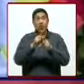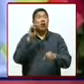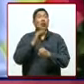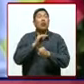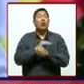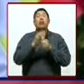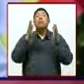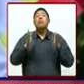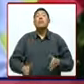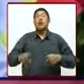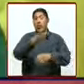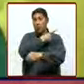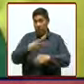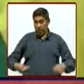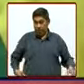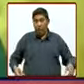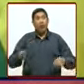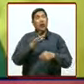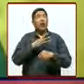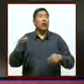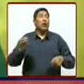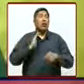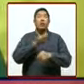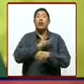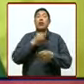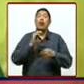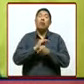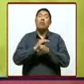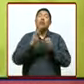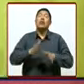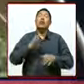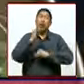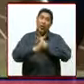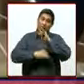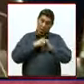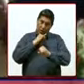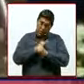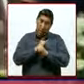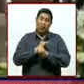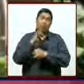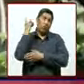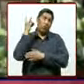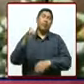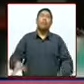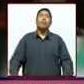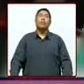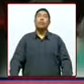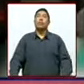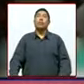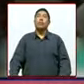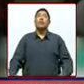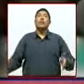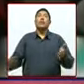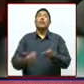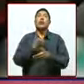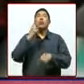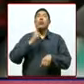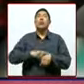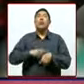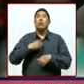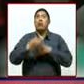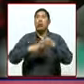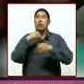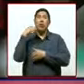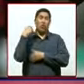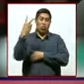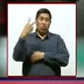de la Presidencia de nuestro país y también nuestra ministra de Relaciones Exteriores. Una nueva era en las relaciones entre